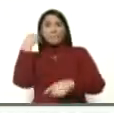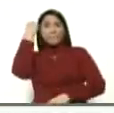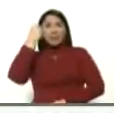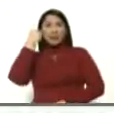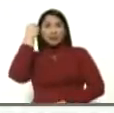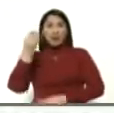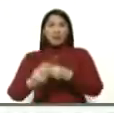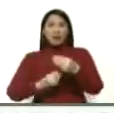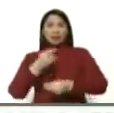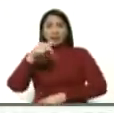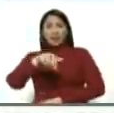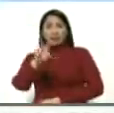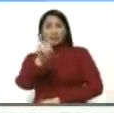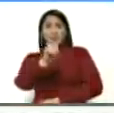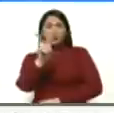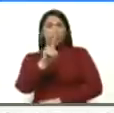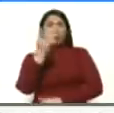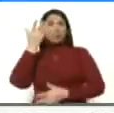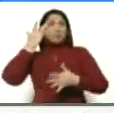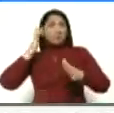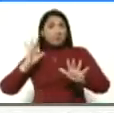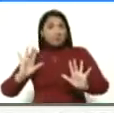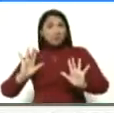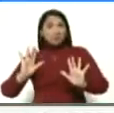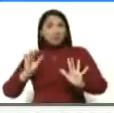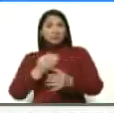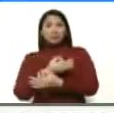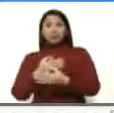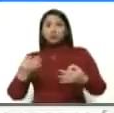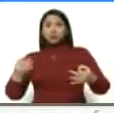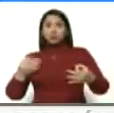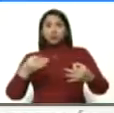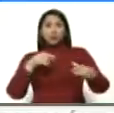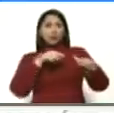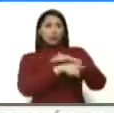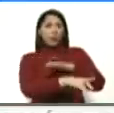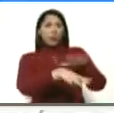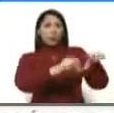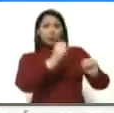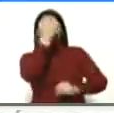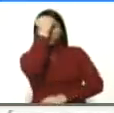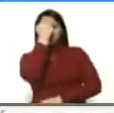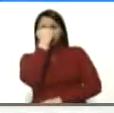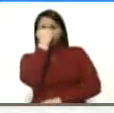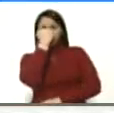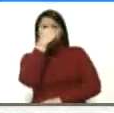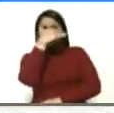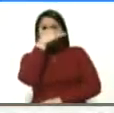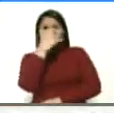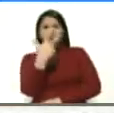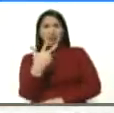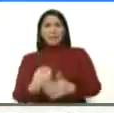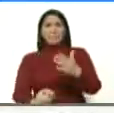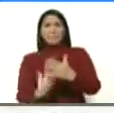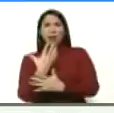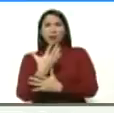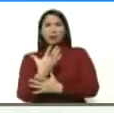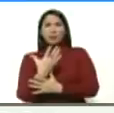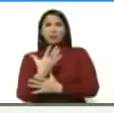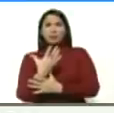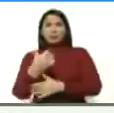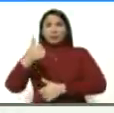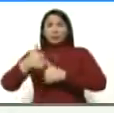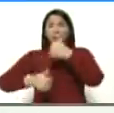acá si hubiese sido exitoso la incursión mercenaria del 3 de mayo a través